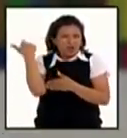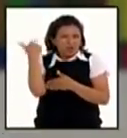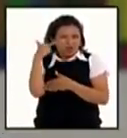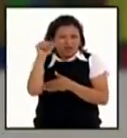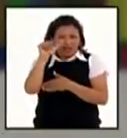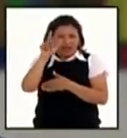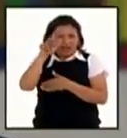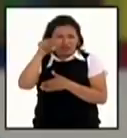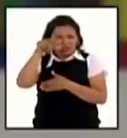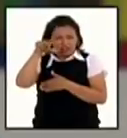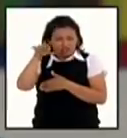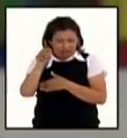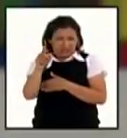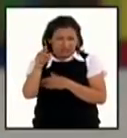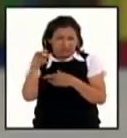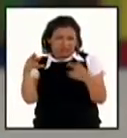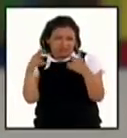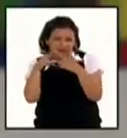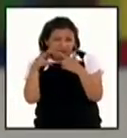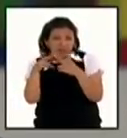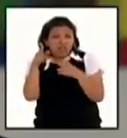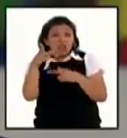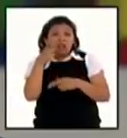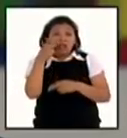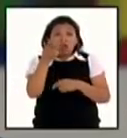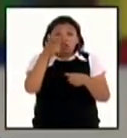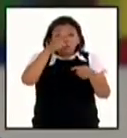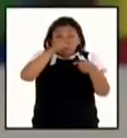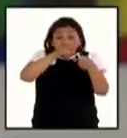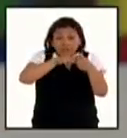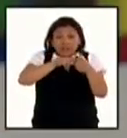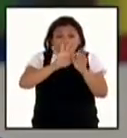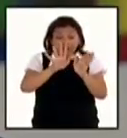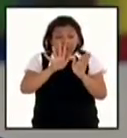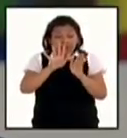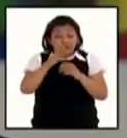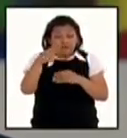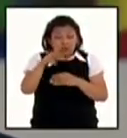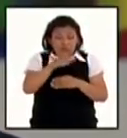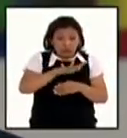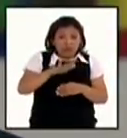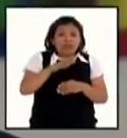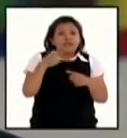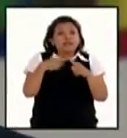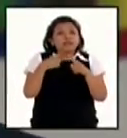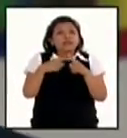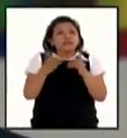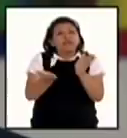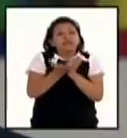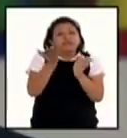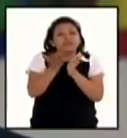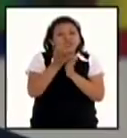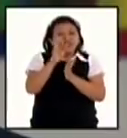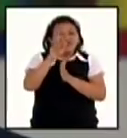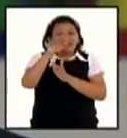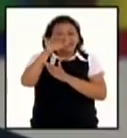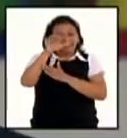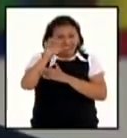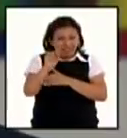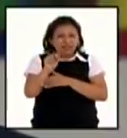hospital, que ya era del municipio, lo habían construido los franciscanos allá en la época de la colonia. Entonces, bueno, era muy claro otra vez un